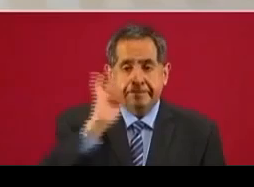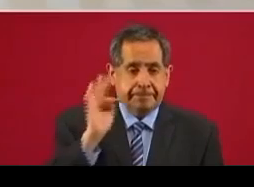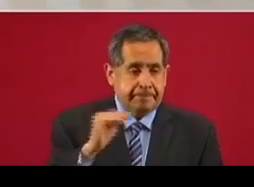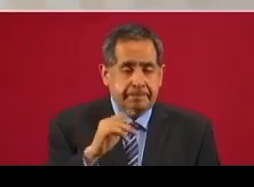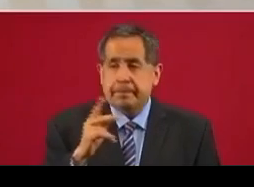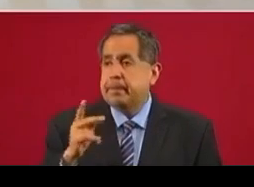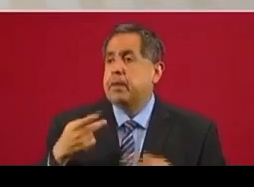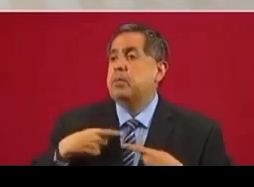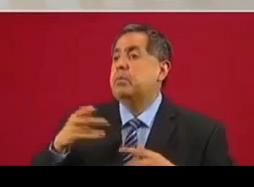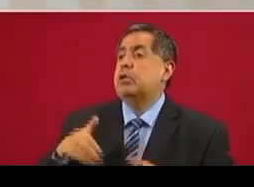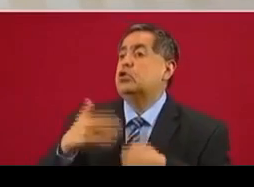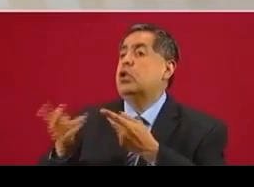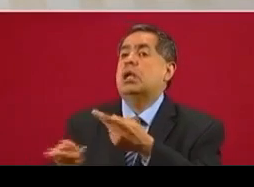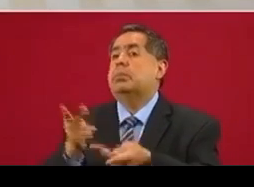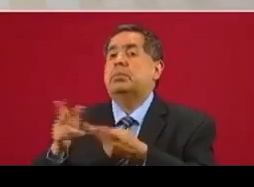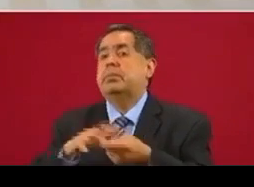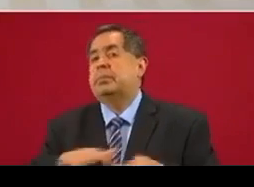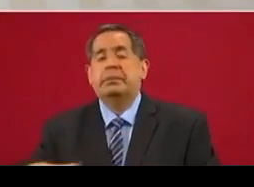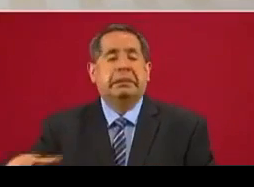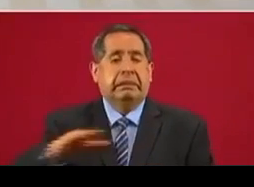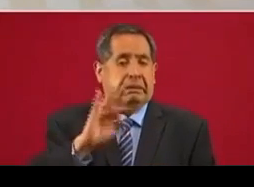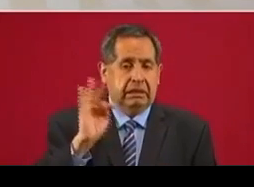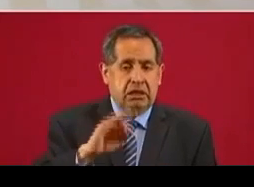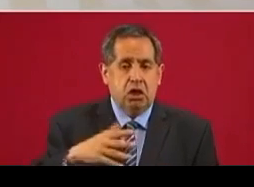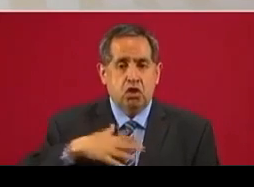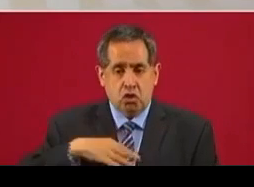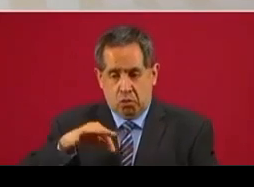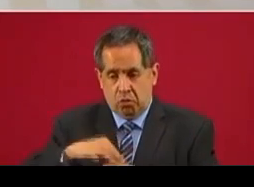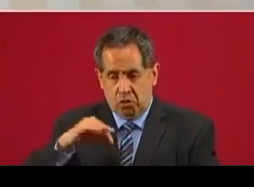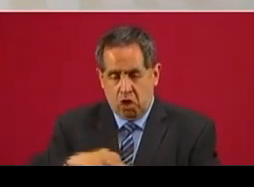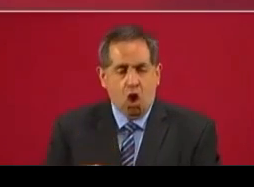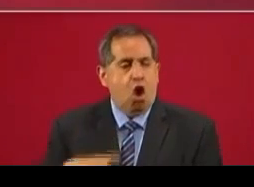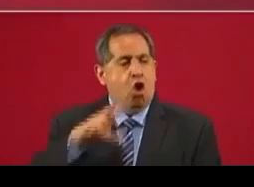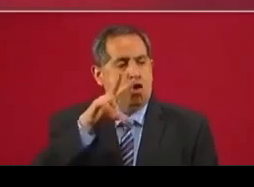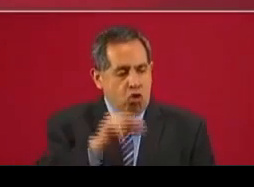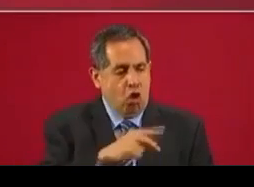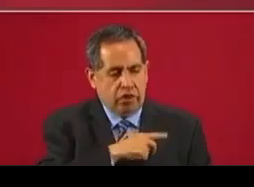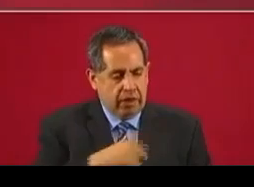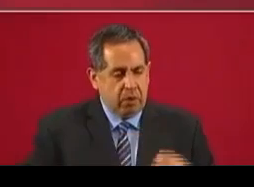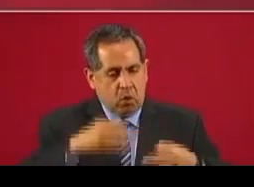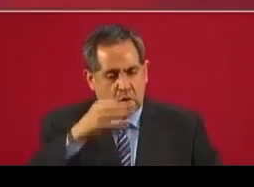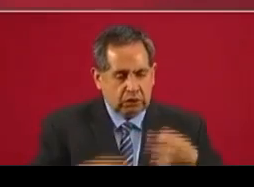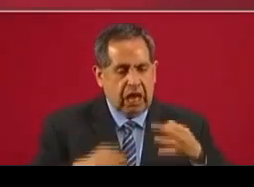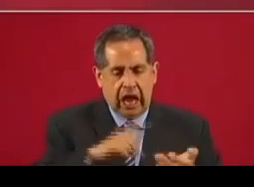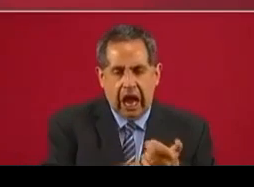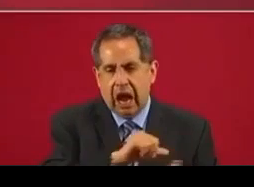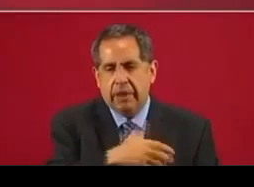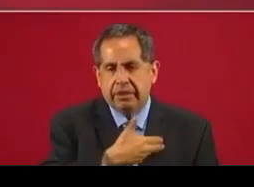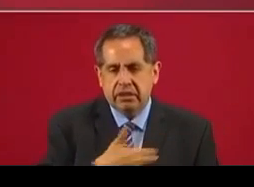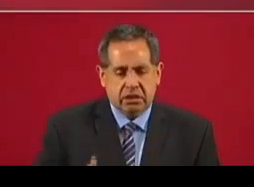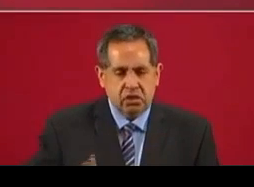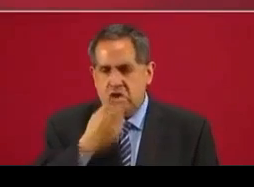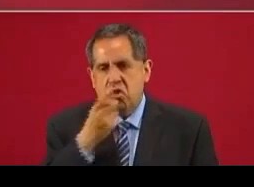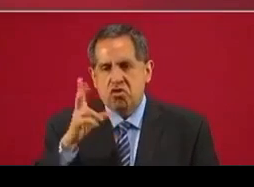consulta yo votaría en contra de que se les cruce